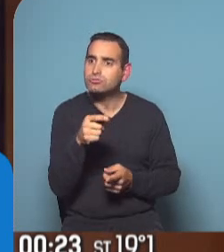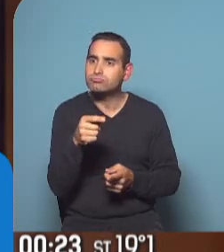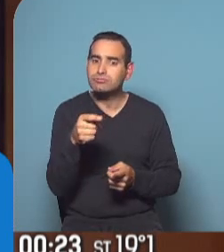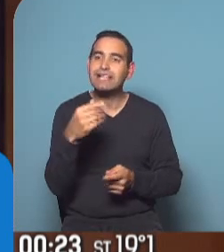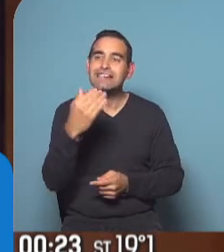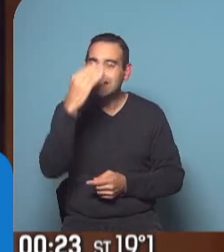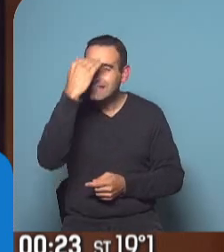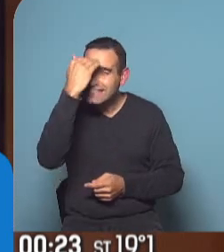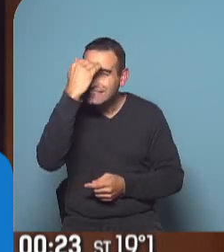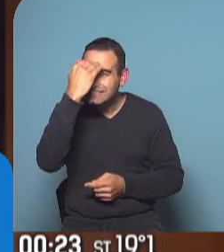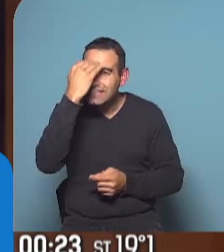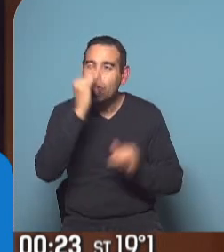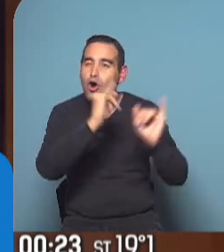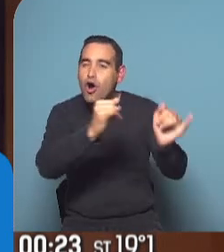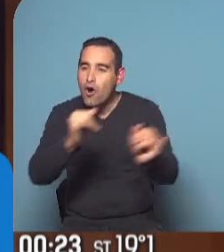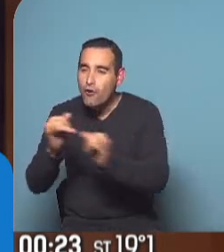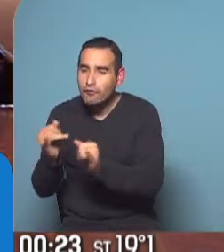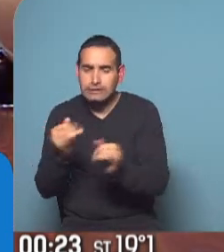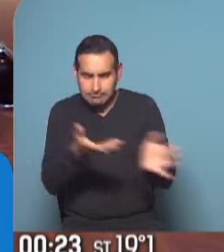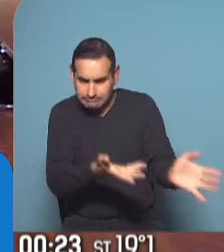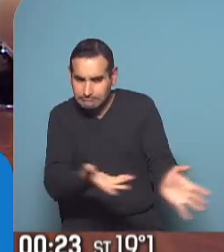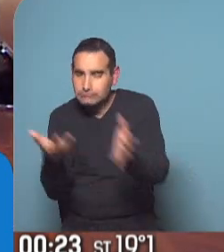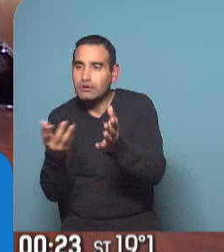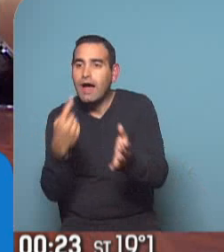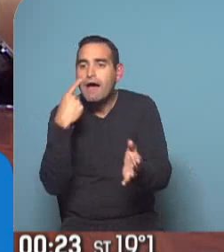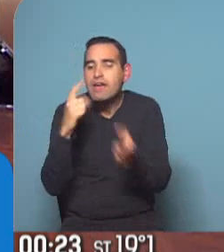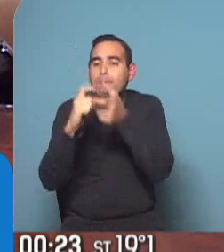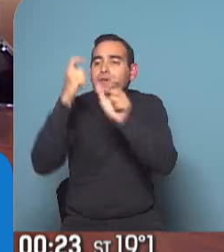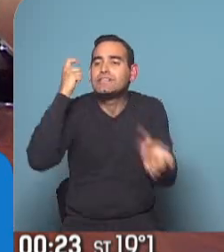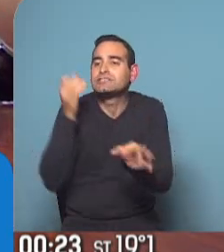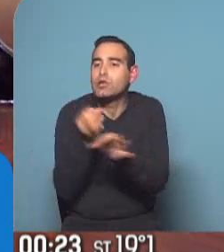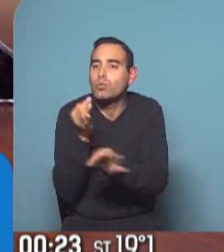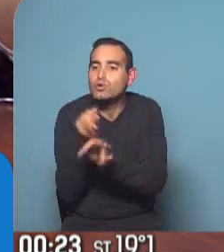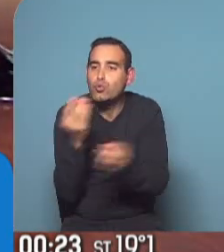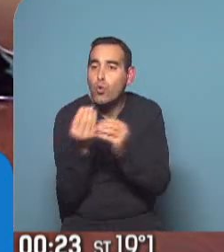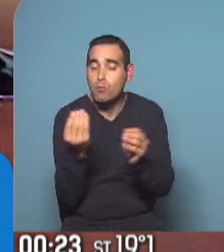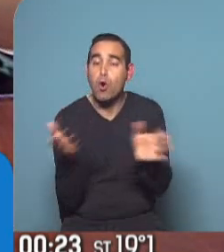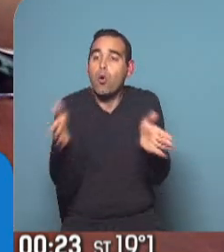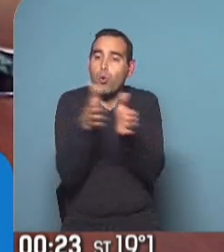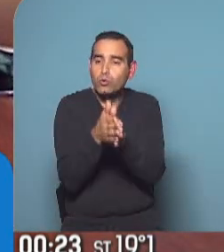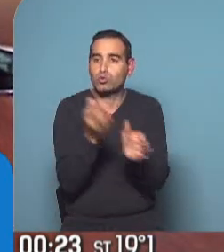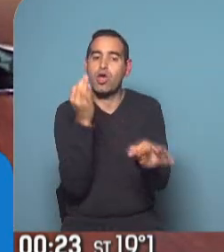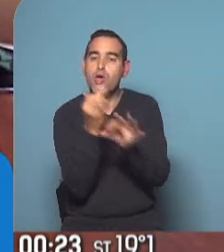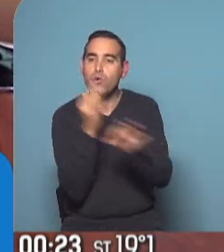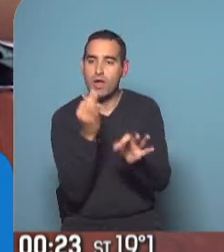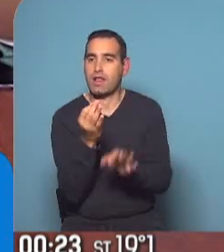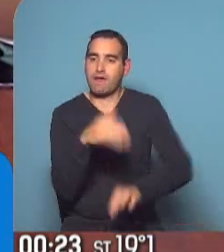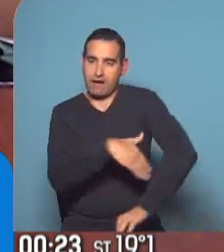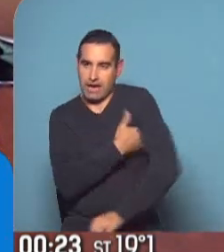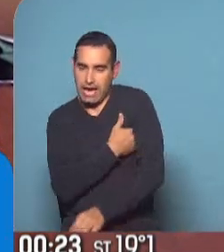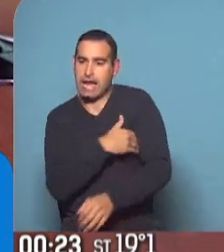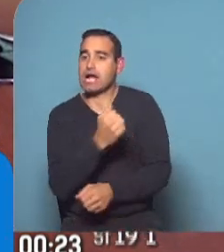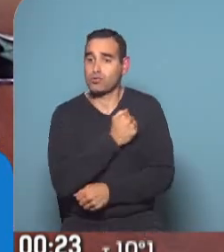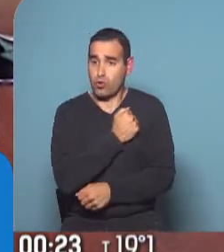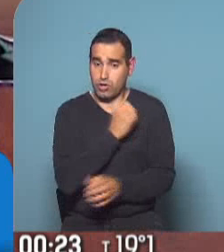adolescentes para hacer una experiencia educativa ajá y juntos chicos de escuelas cristianas católicas y evangélicas y de la